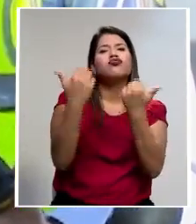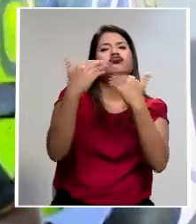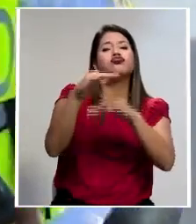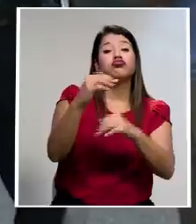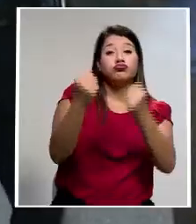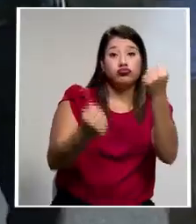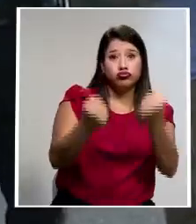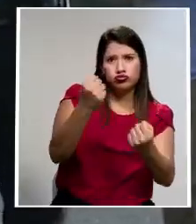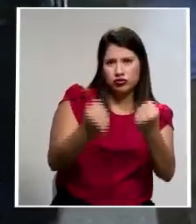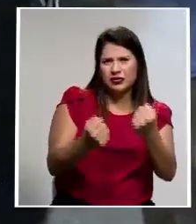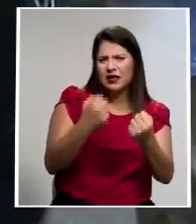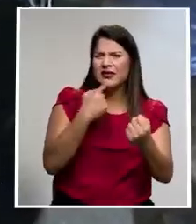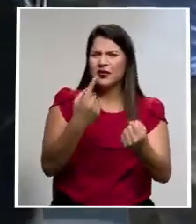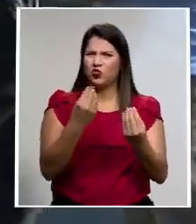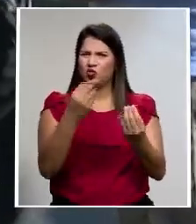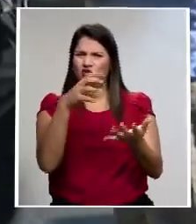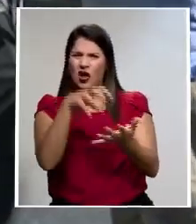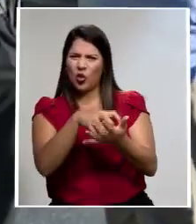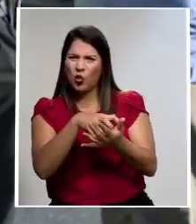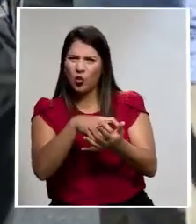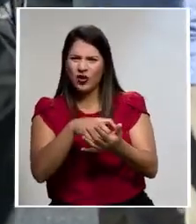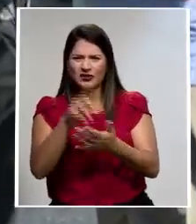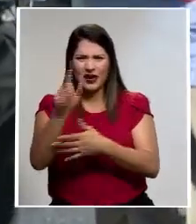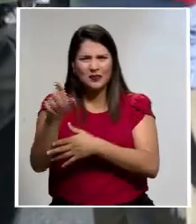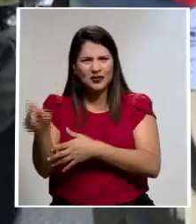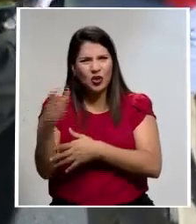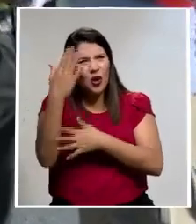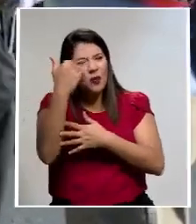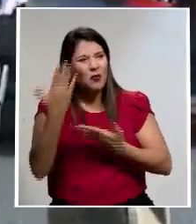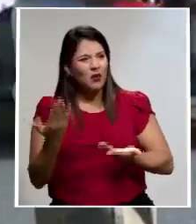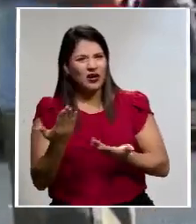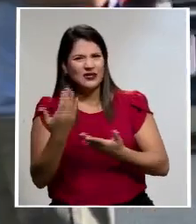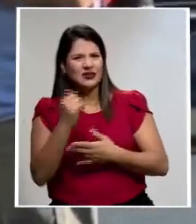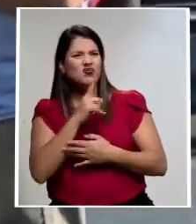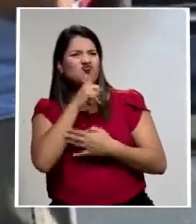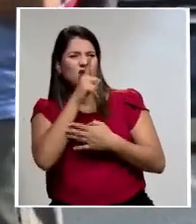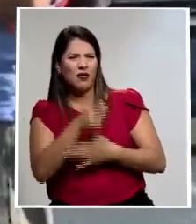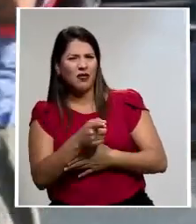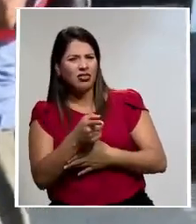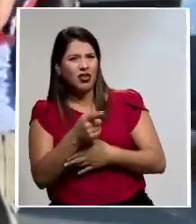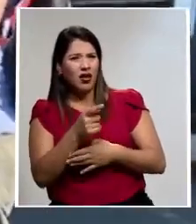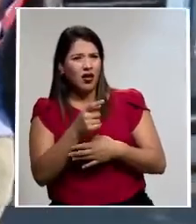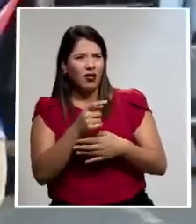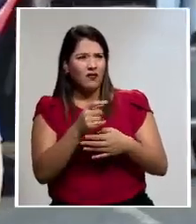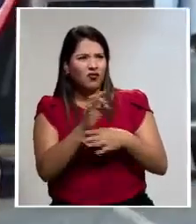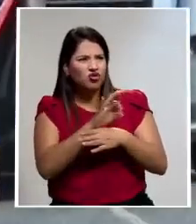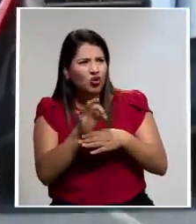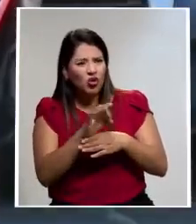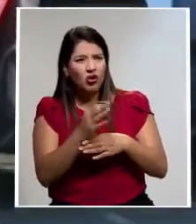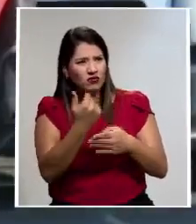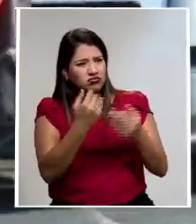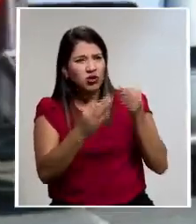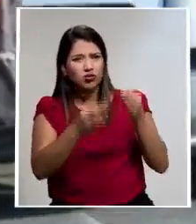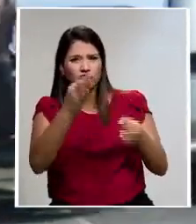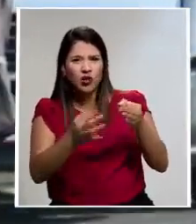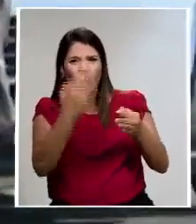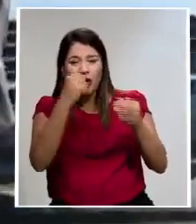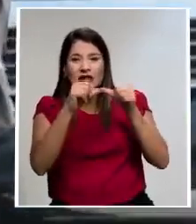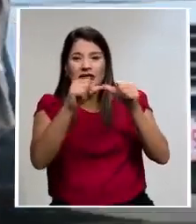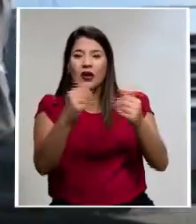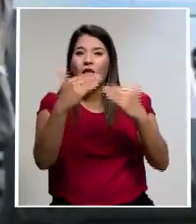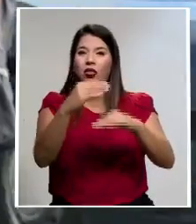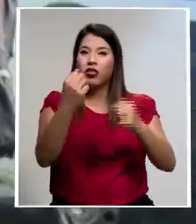placa, se han generado dudas en la población relacionados a la pertinencia, justificación y aplicación de esta medida restrictiva de